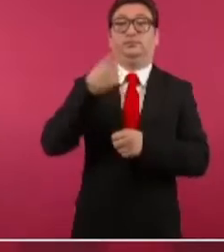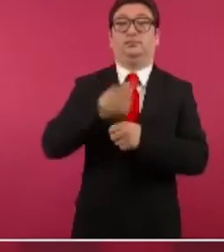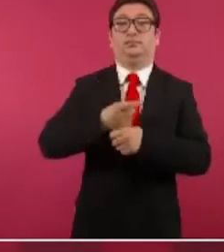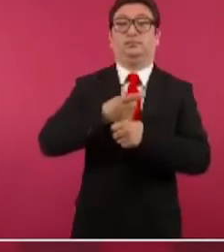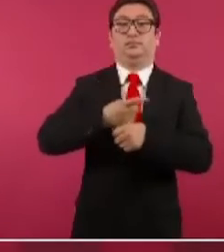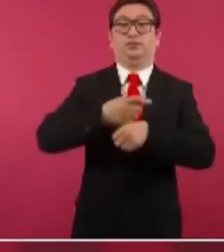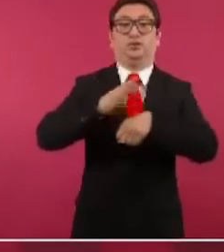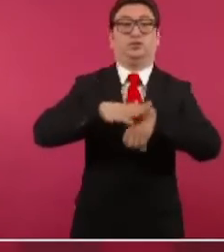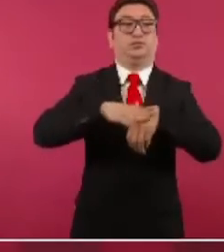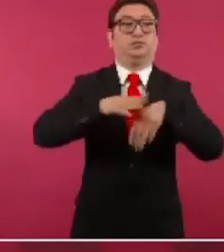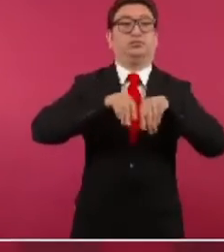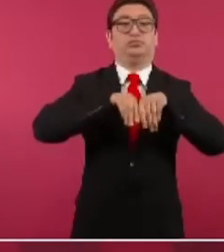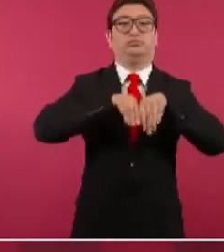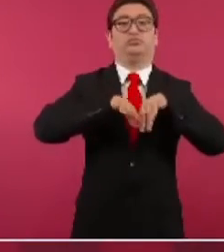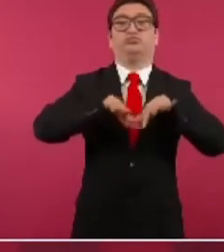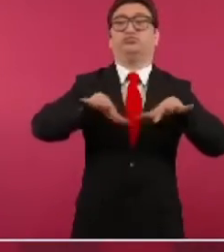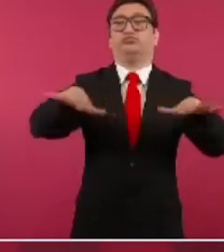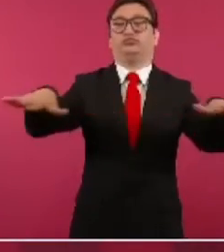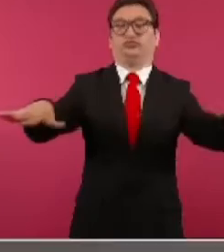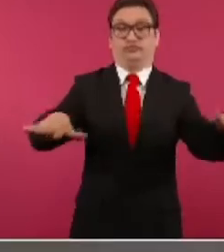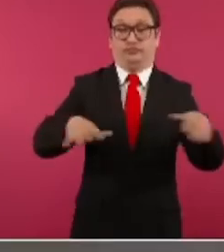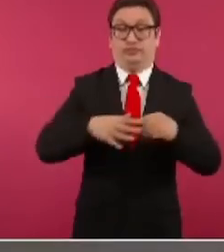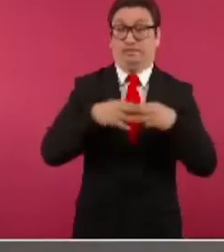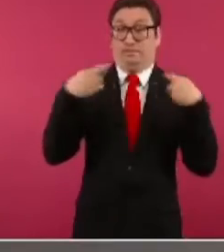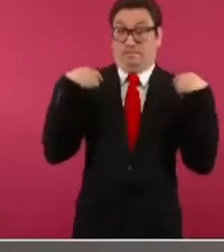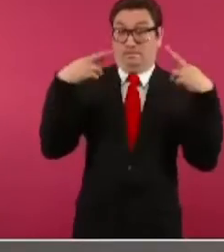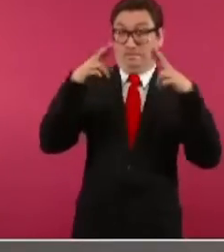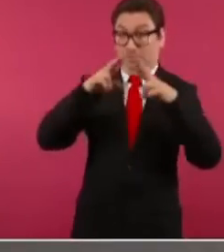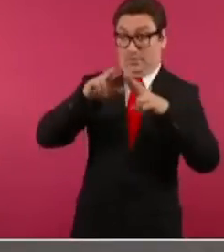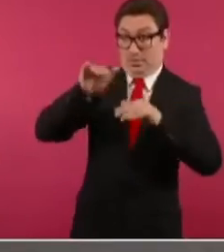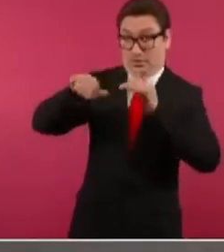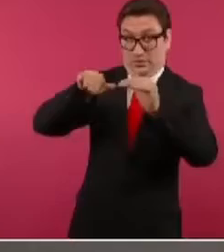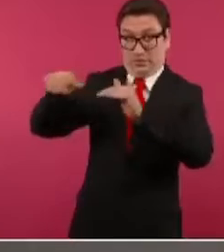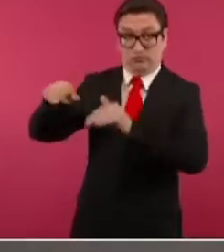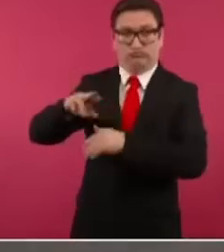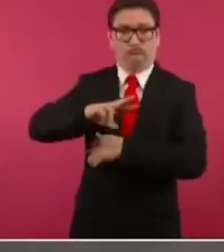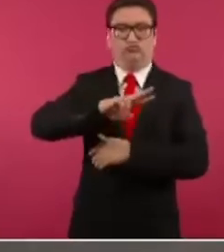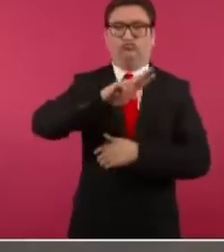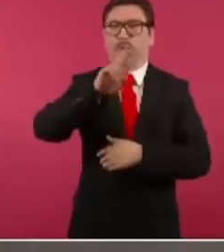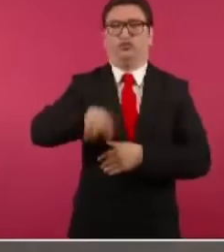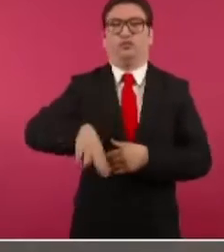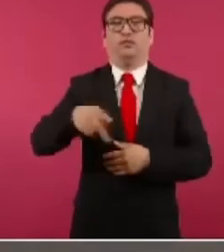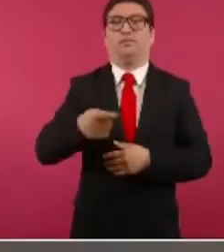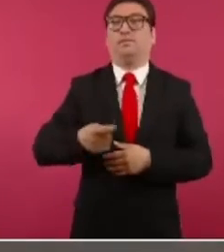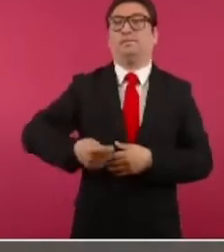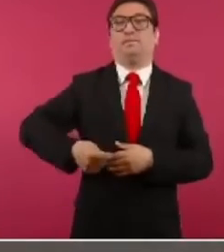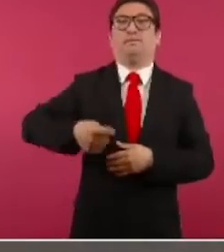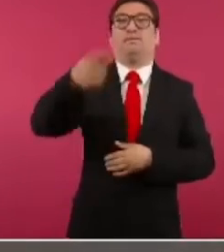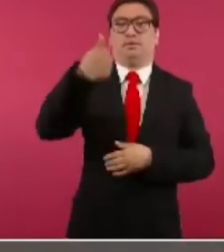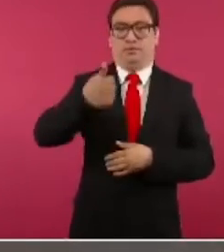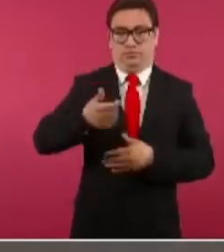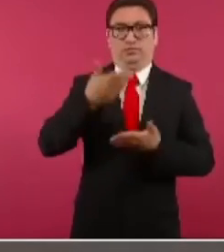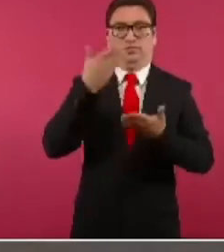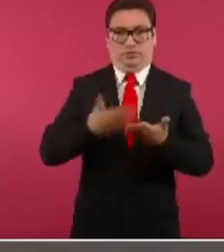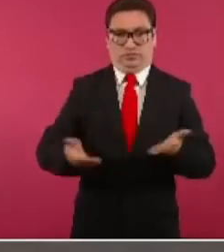convocatoria amplia. Nunca tomaban en cuenta a los maestros. Por primera vez se tomó en cuenta a los